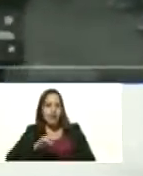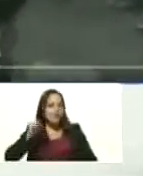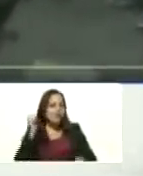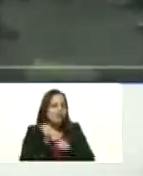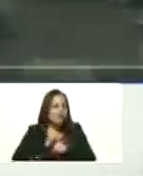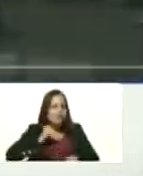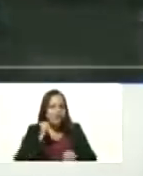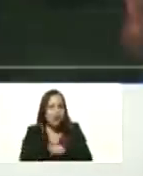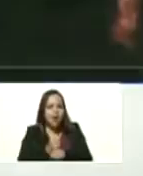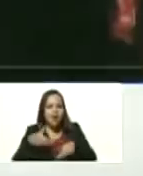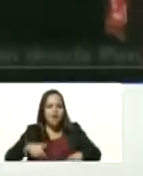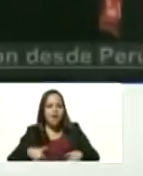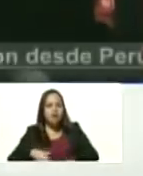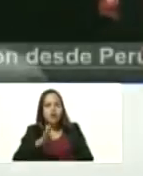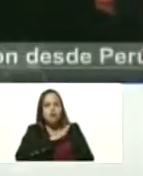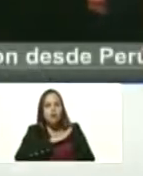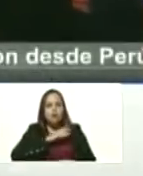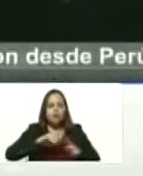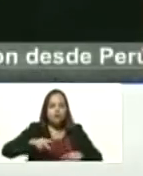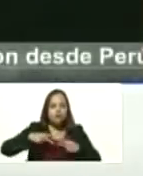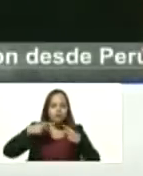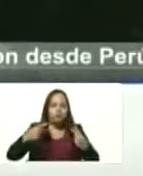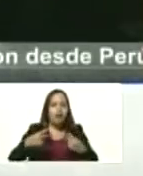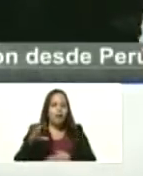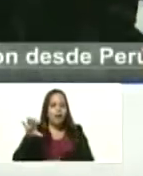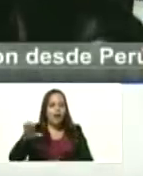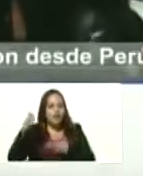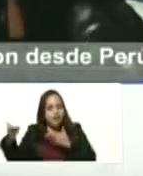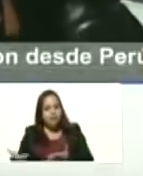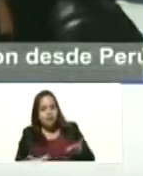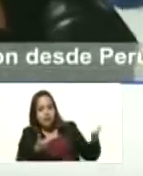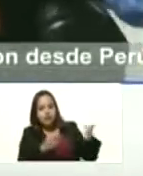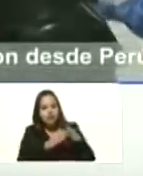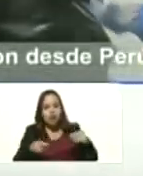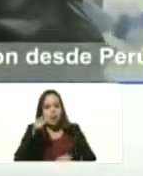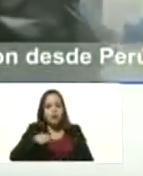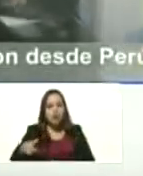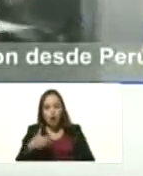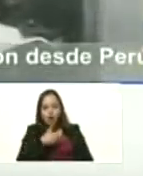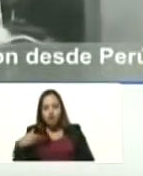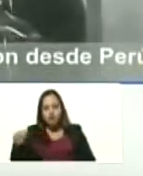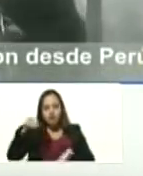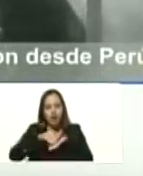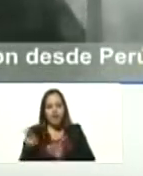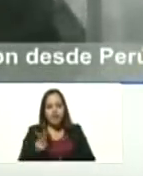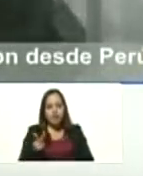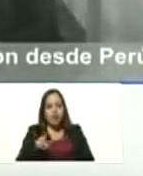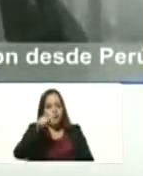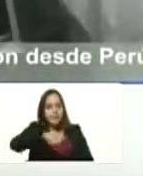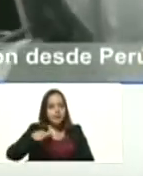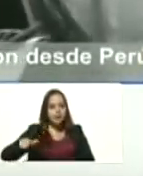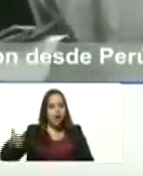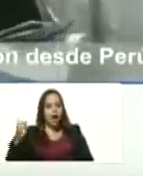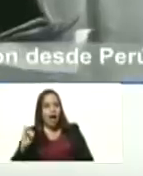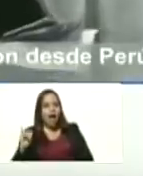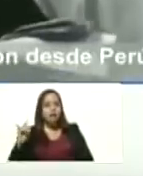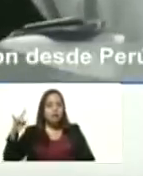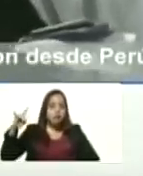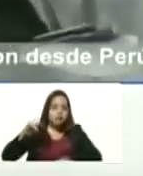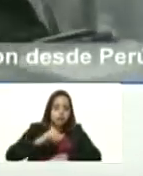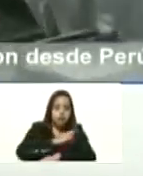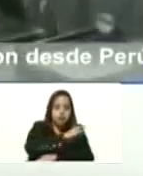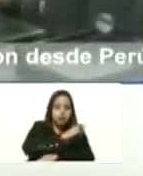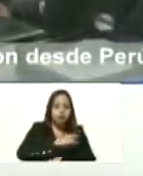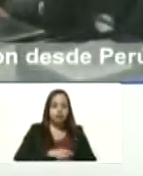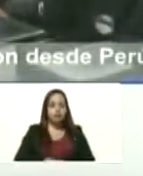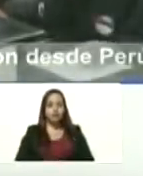y con esfuerzo propio recuperarla bienvenidos y bienvenidas venezolanos y venezolanas que han llegado en el vuelo